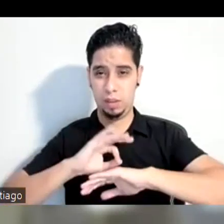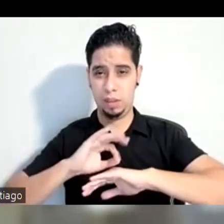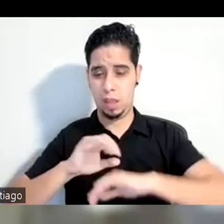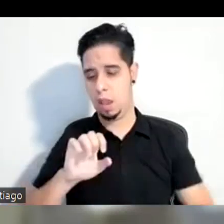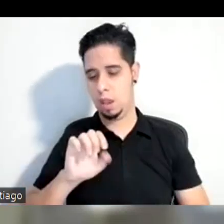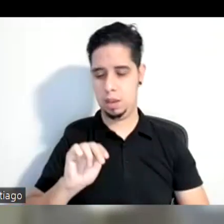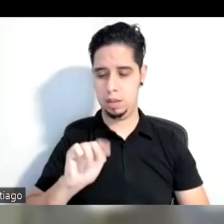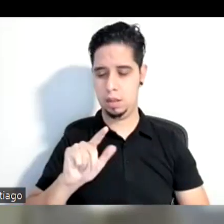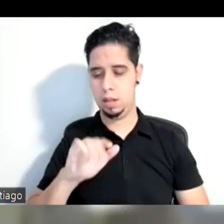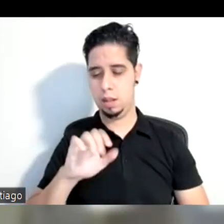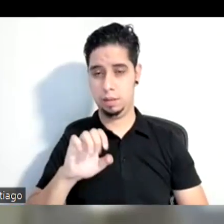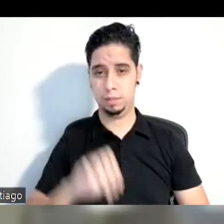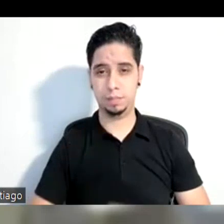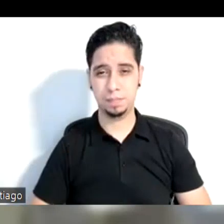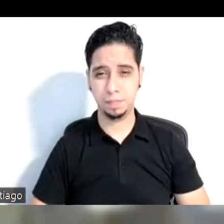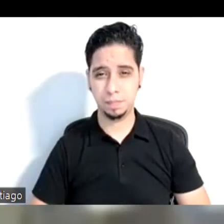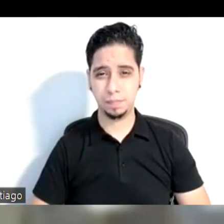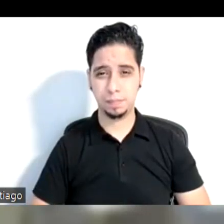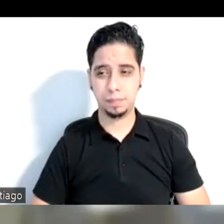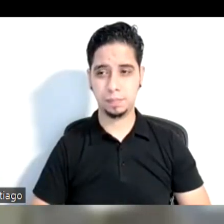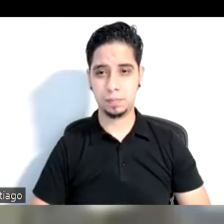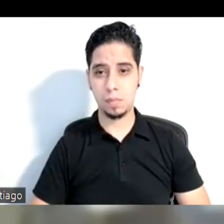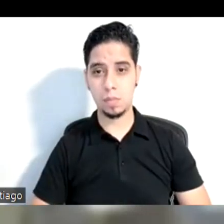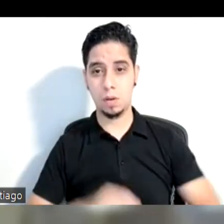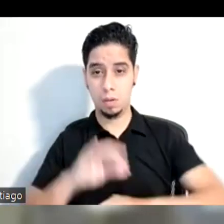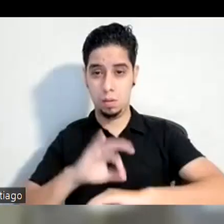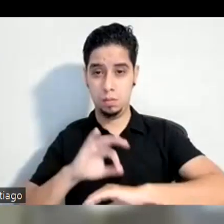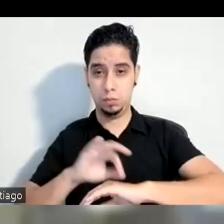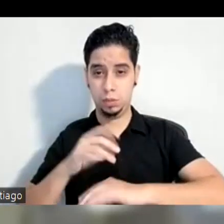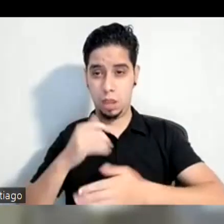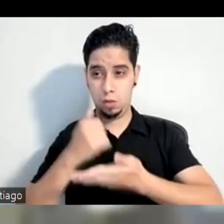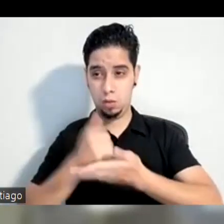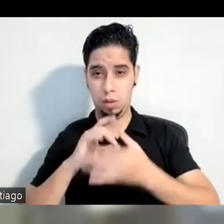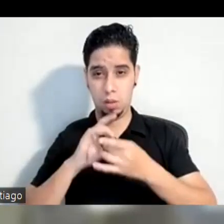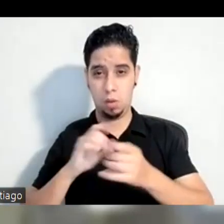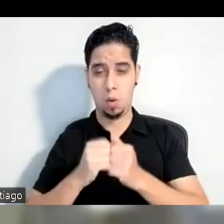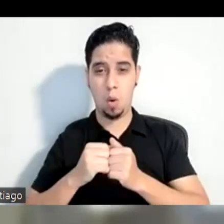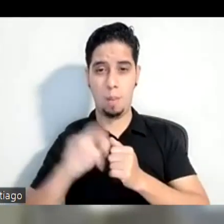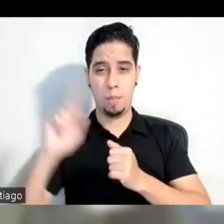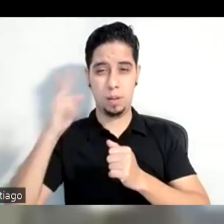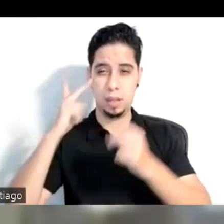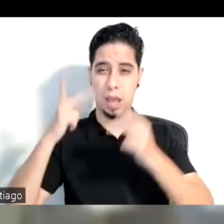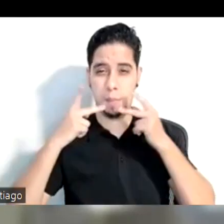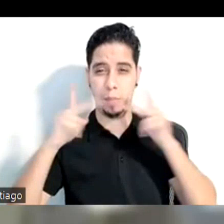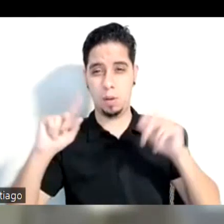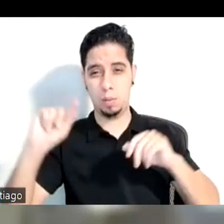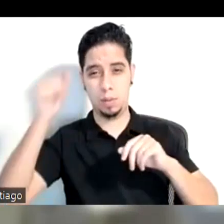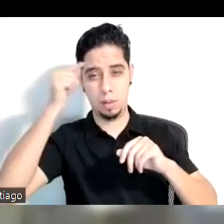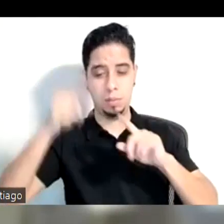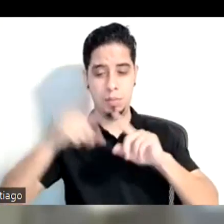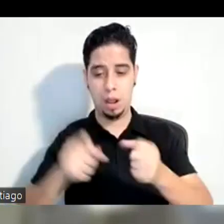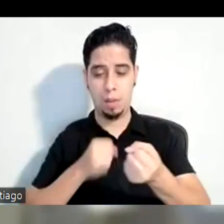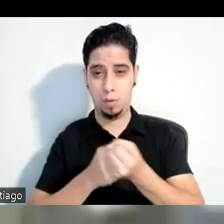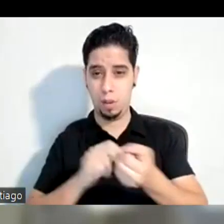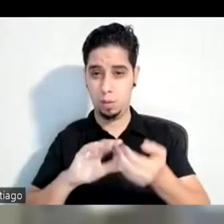poquito. Es una oficina que se supone que ayude en términos de la política pública del gobierno para apoyar a la comunidad